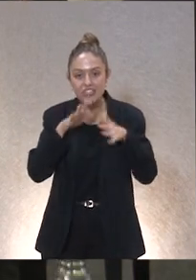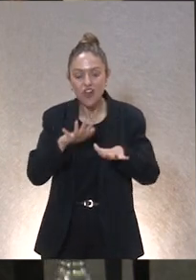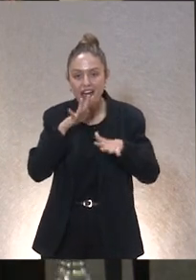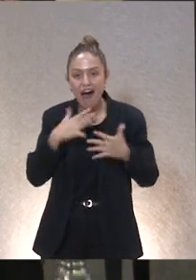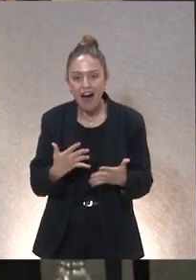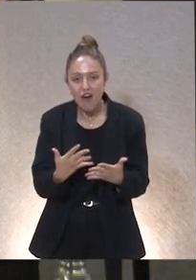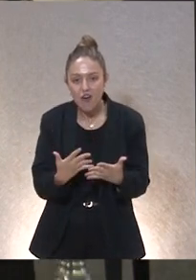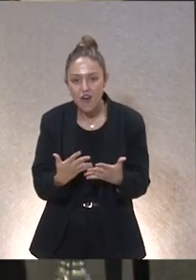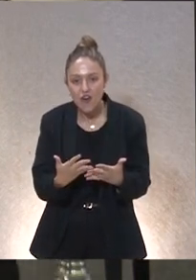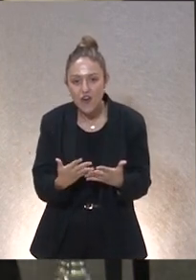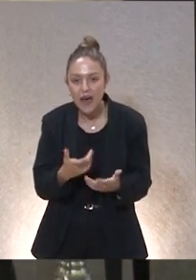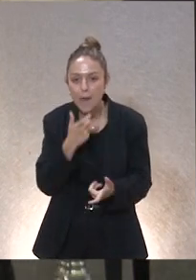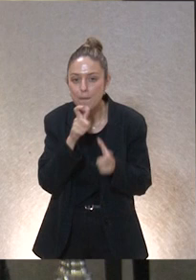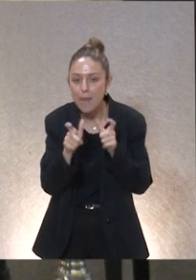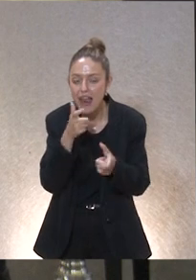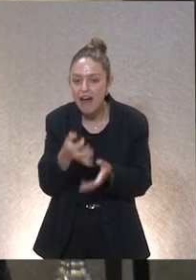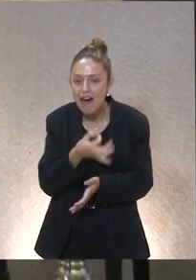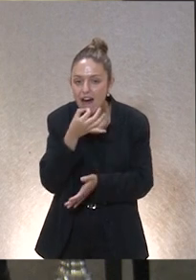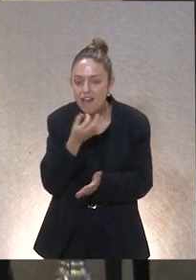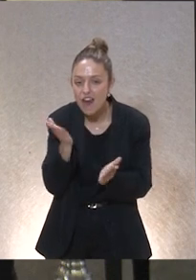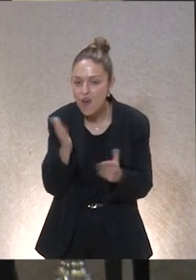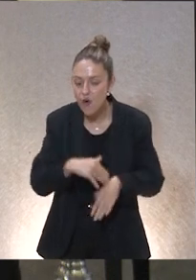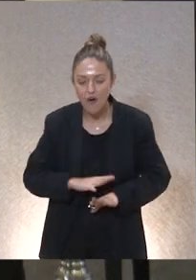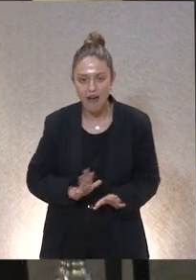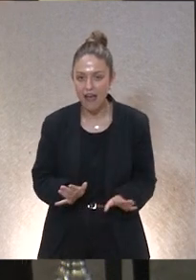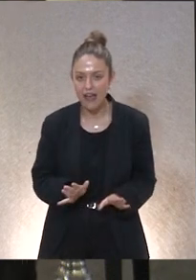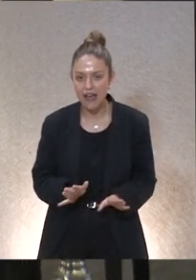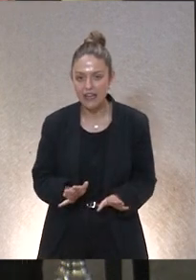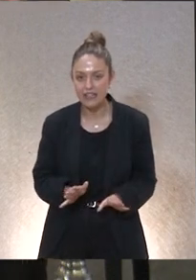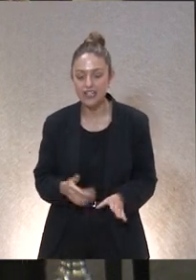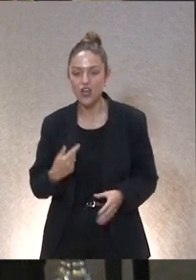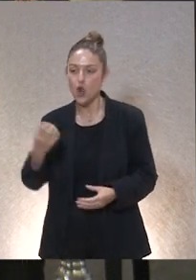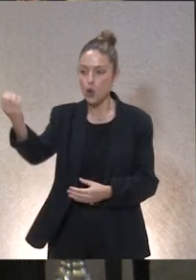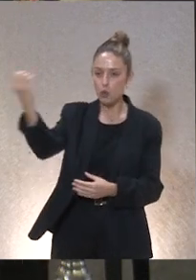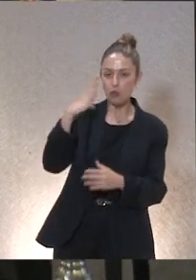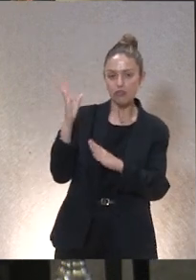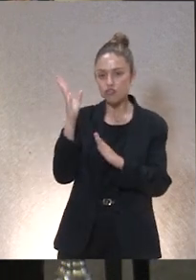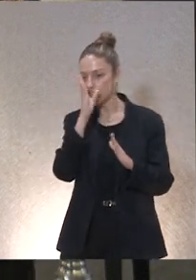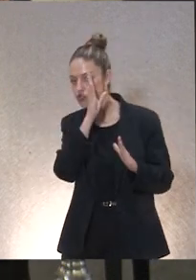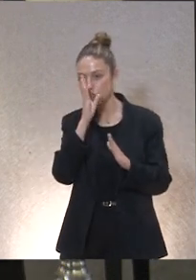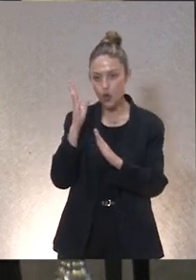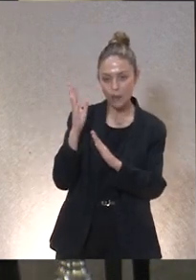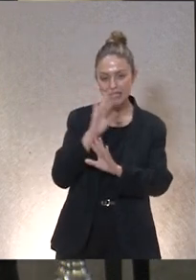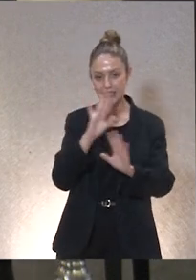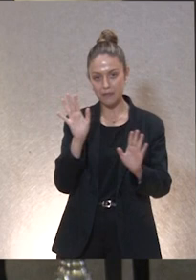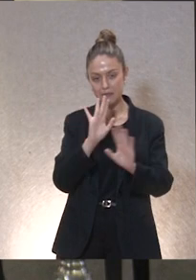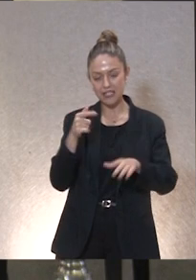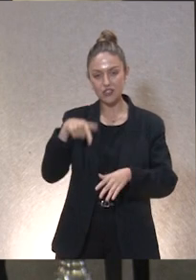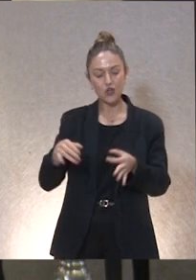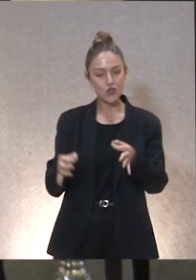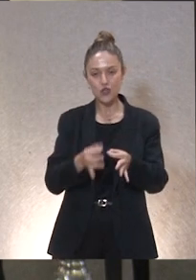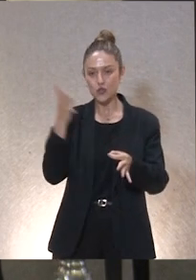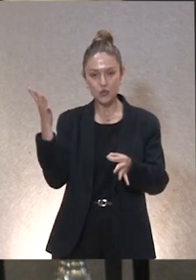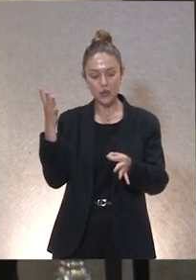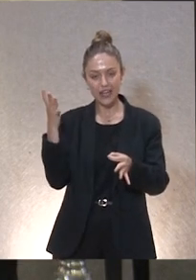recibir va a ser sin palabras va a ser hecha a través como dice Miguel de la luz y de las Sombras porque tenemos la suerte sute de contar